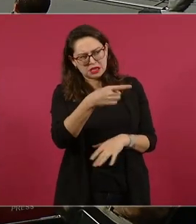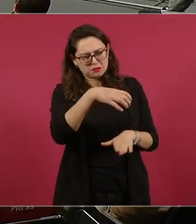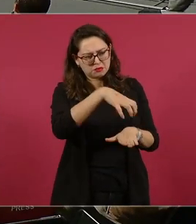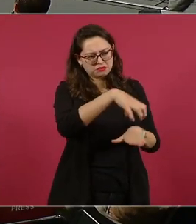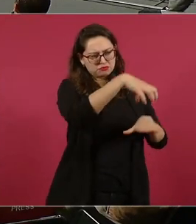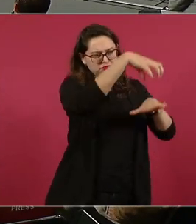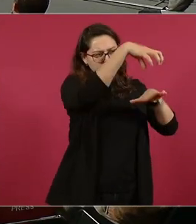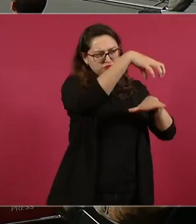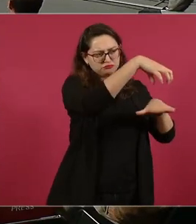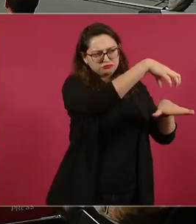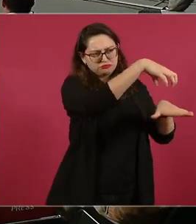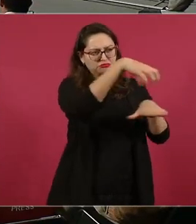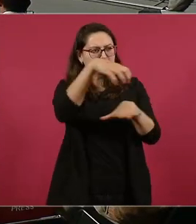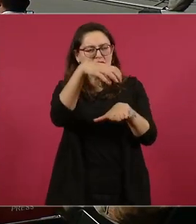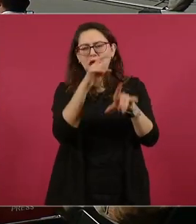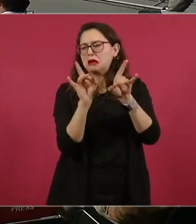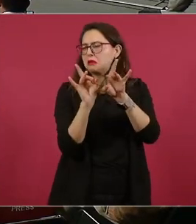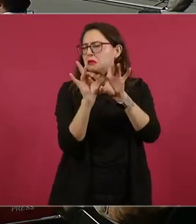si se vence,